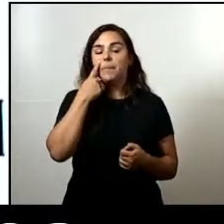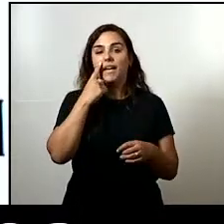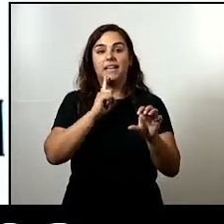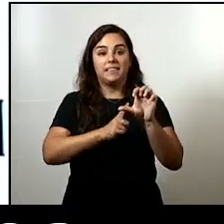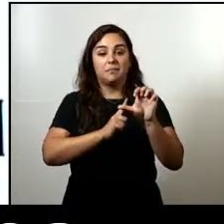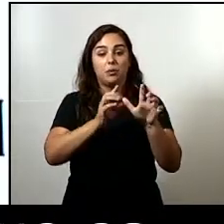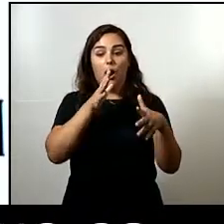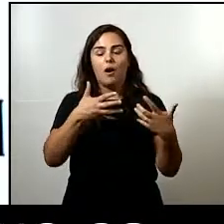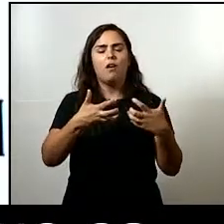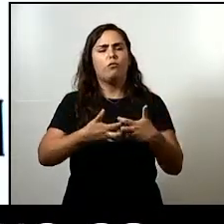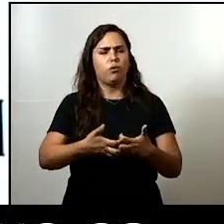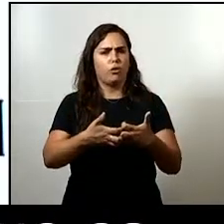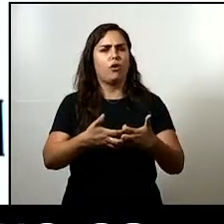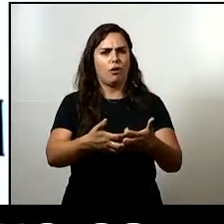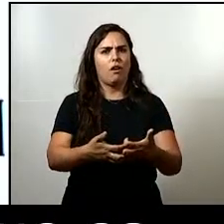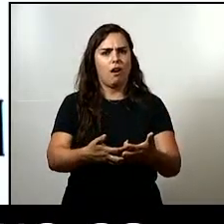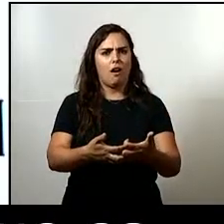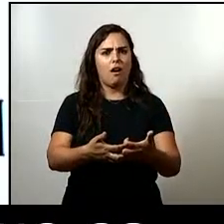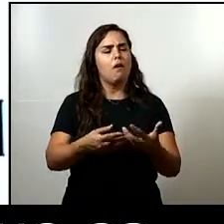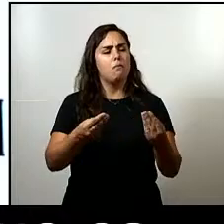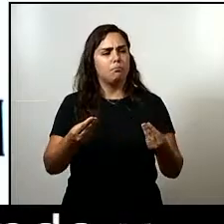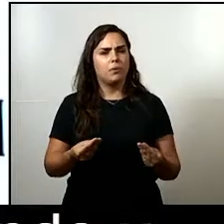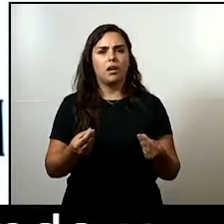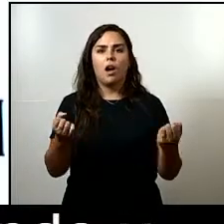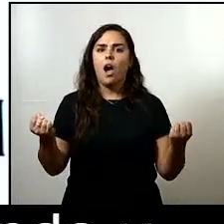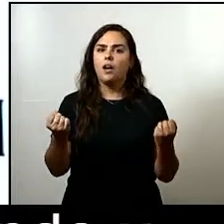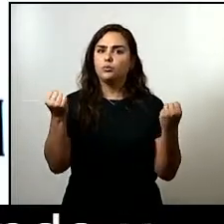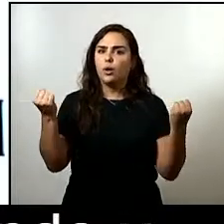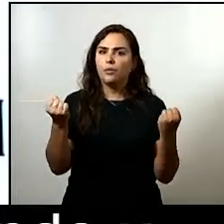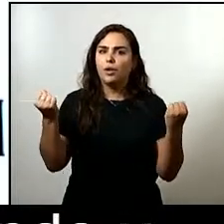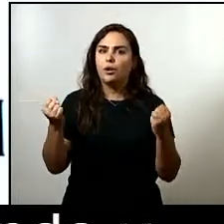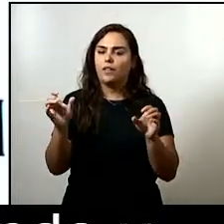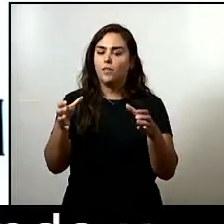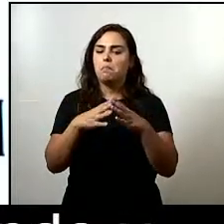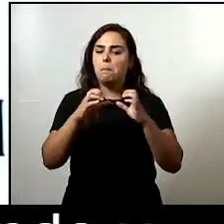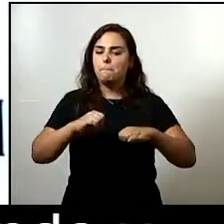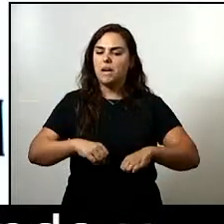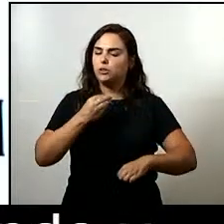está funcionando y cómo está recibiendo estas actuaciones de este pacto.